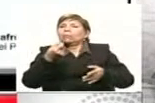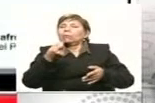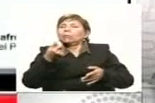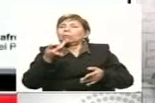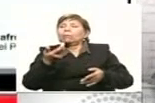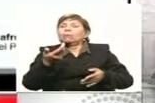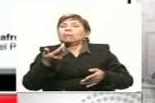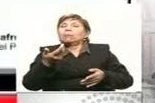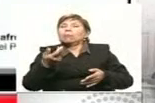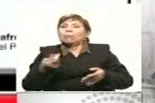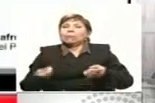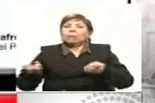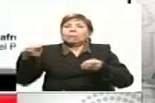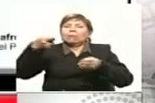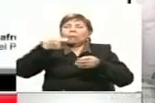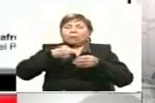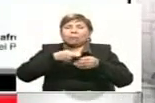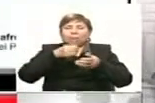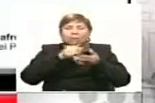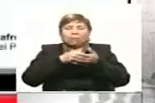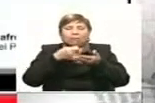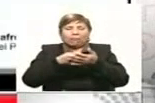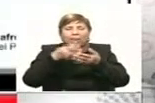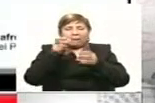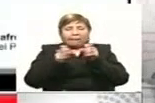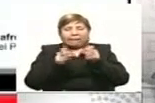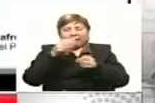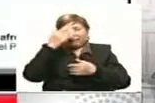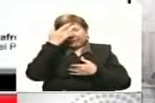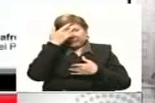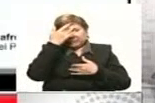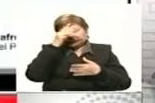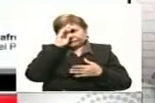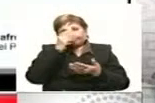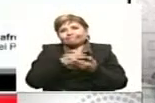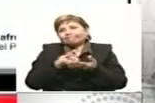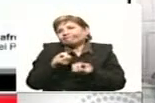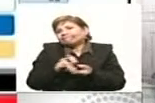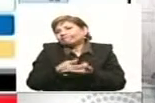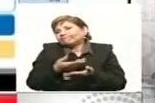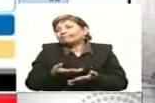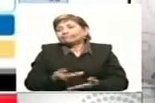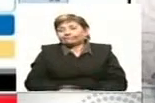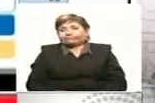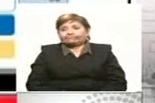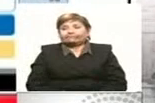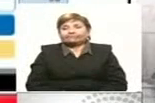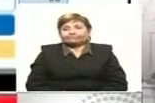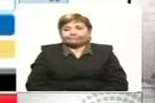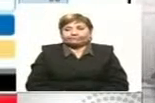que se agregó para enfrentar la emergencia sanitaria, ¿no? La que sigue.